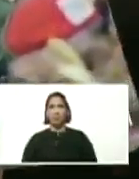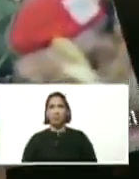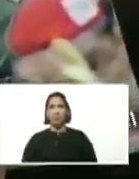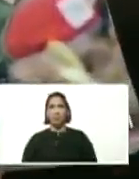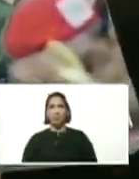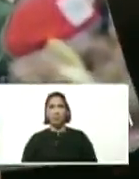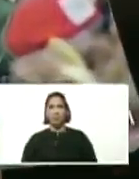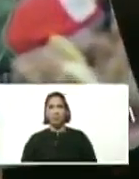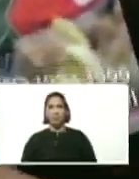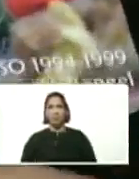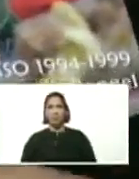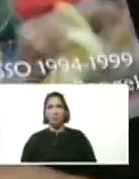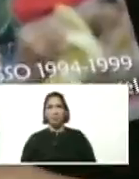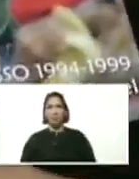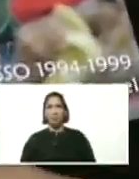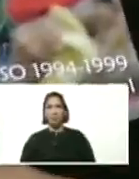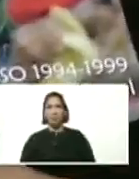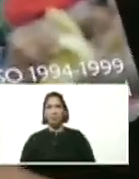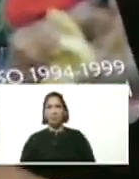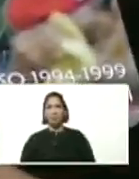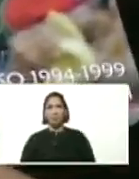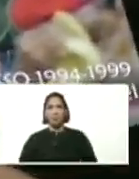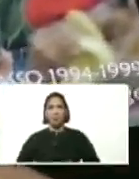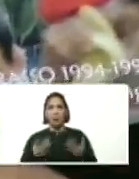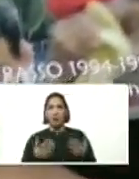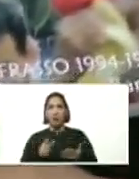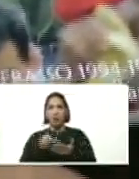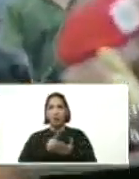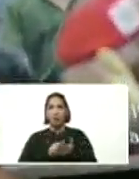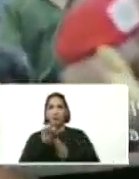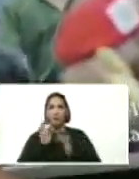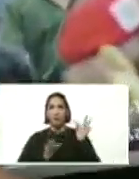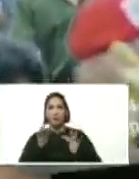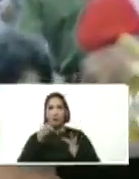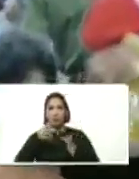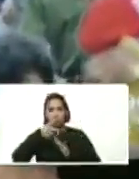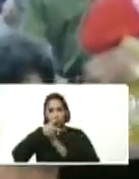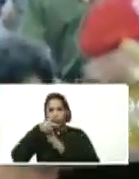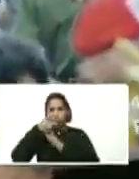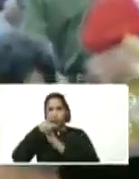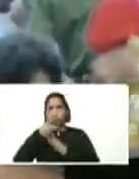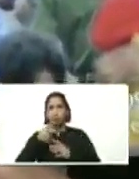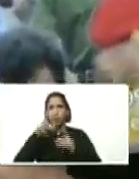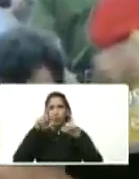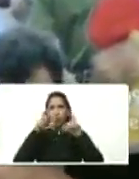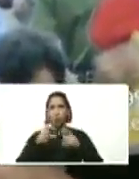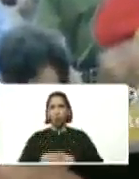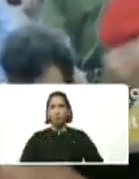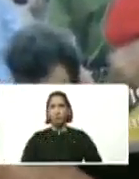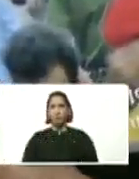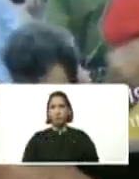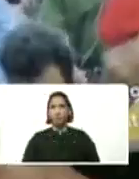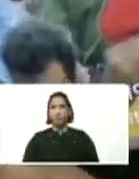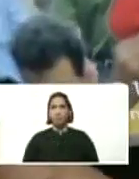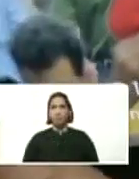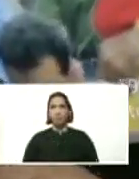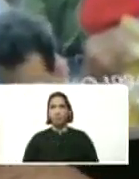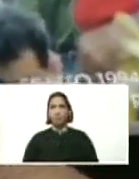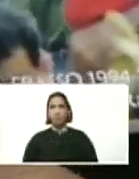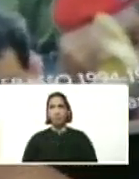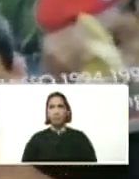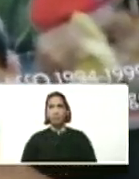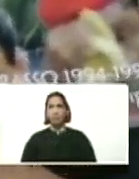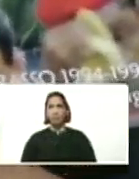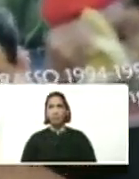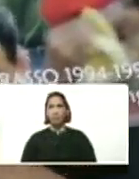Pero, presidente, el que adivine le regalo un libro físico. Ajá. Cerca la cámara a esa foto, ¿puedes? Sí, ¿cómo no? A esa parte